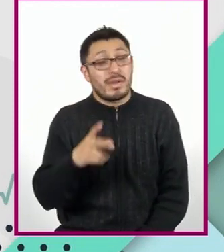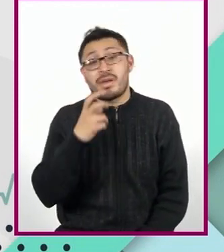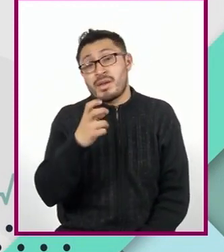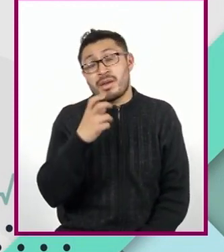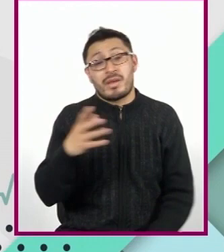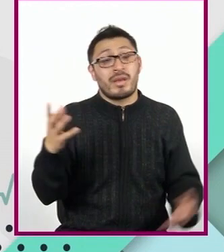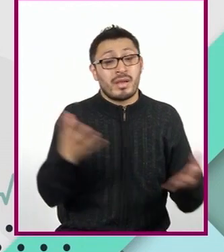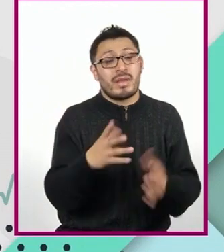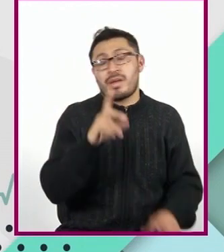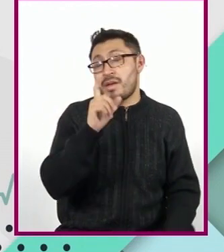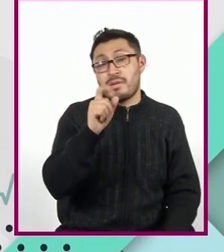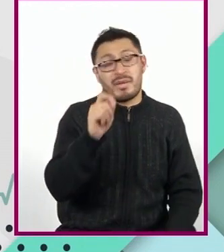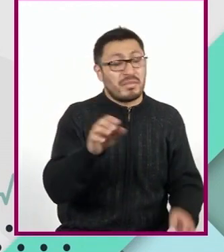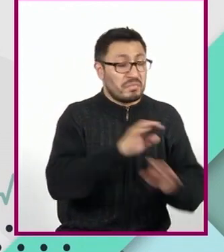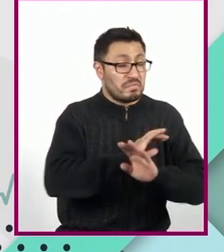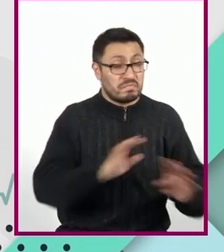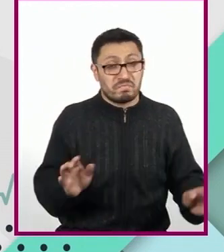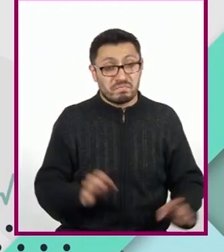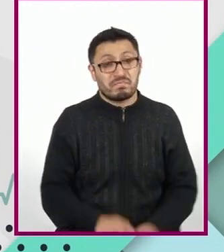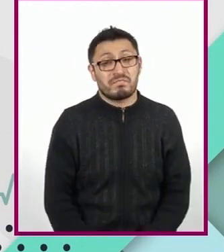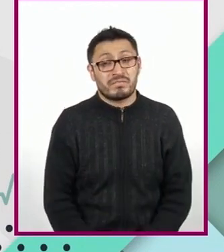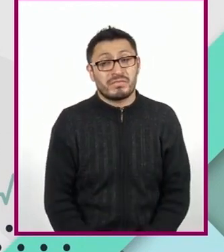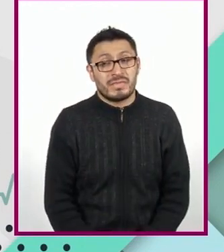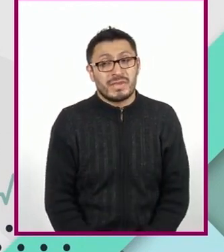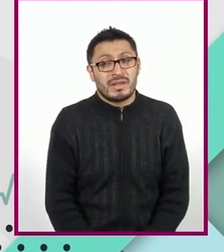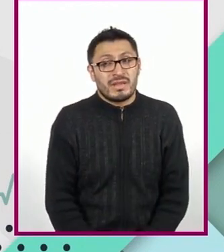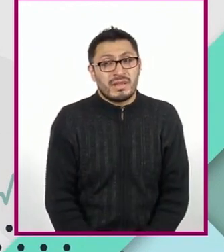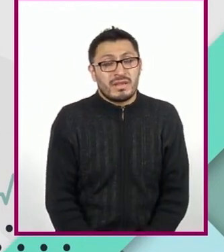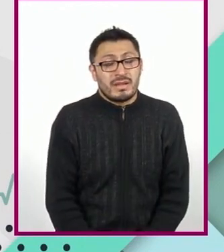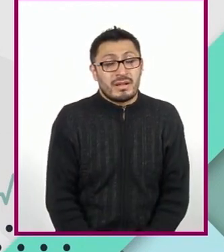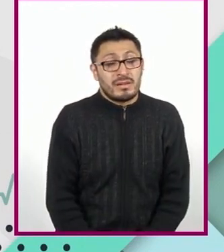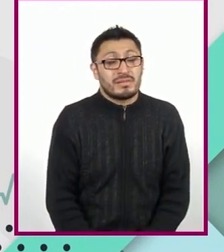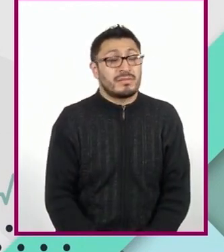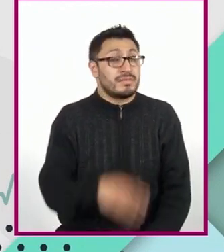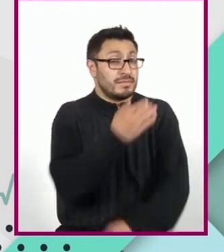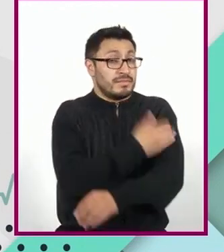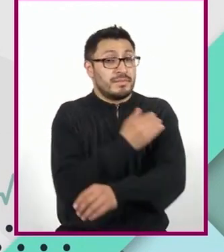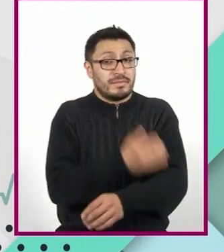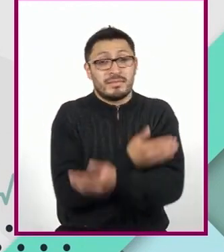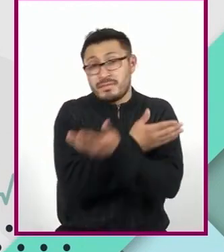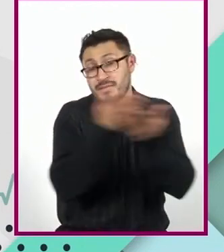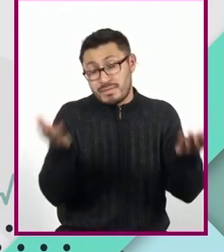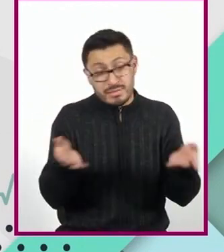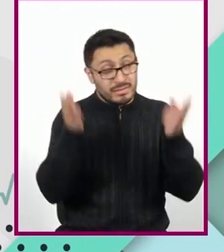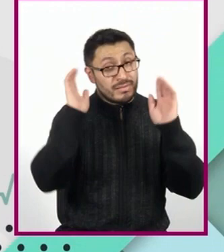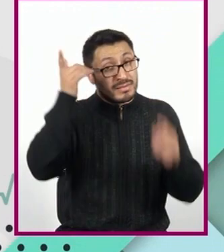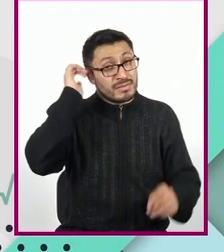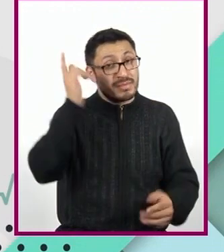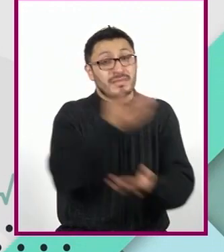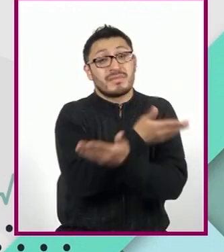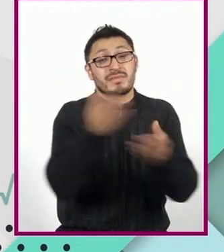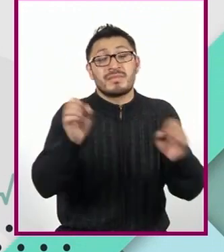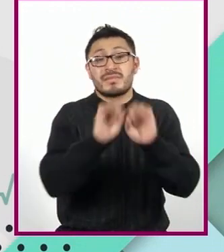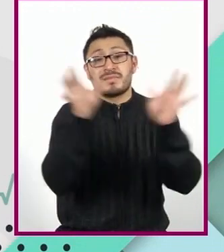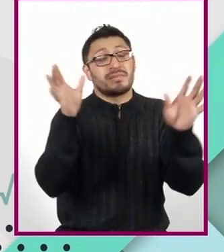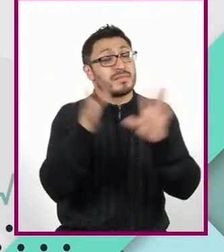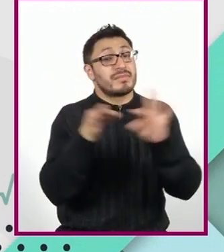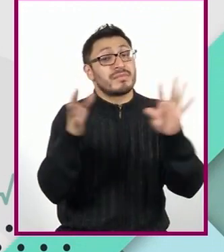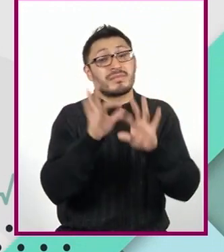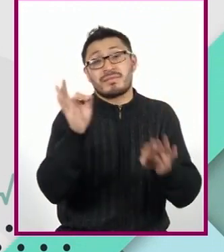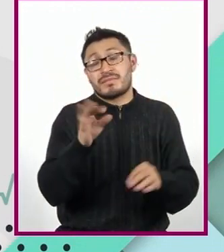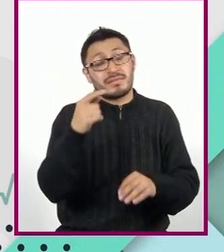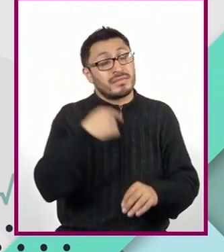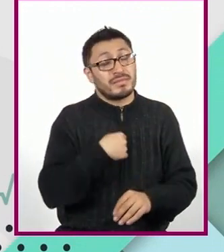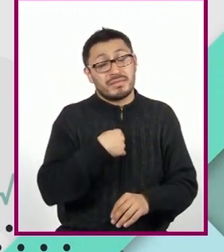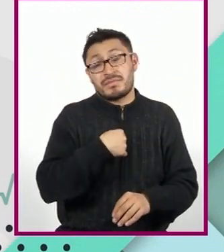ocasión lo dejaremos en 20 solamente. Bien, compañeras y compañeros, espero que les haya quedado clara la explicación y sin más